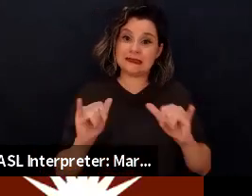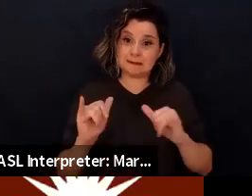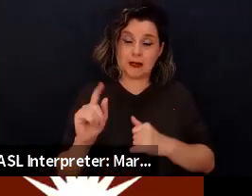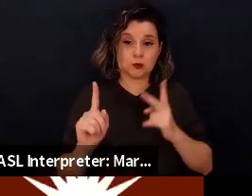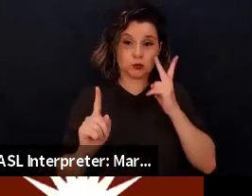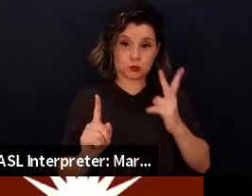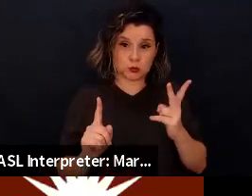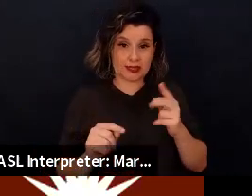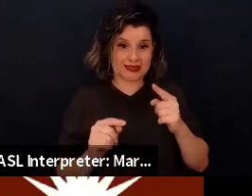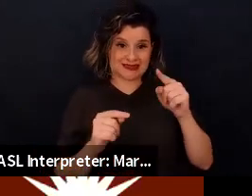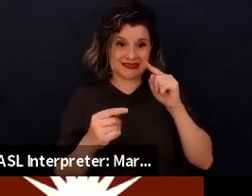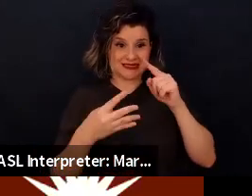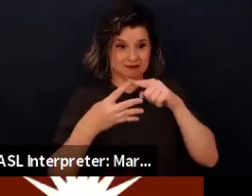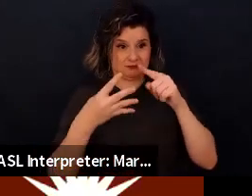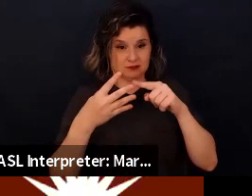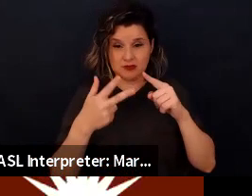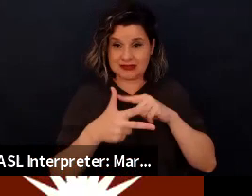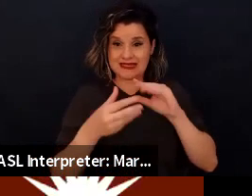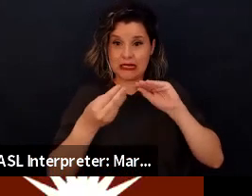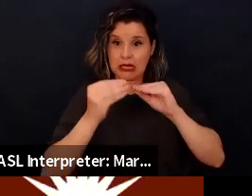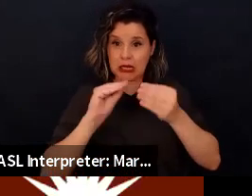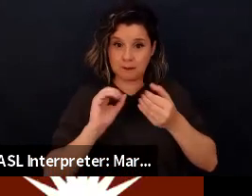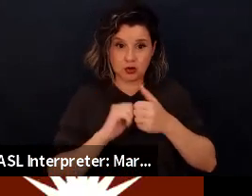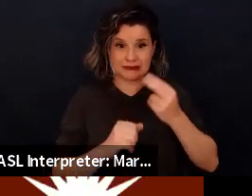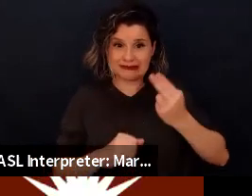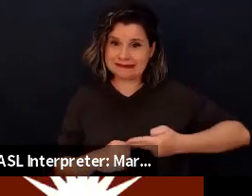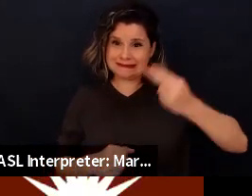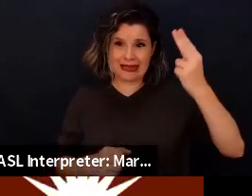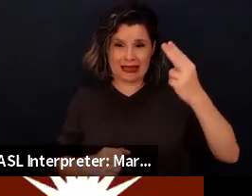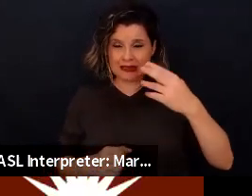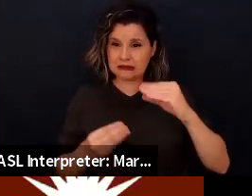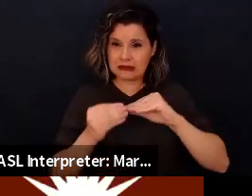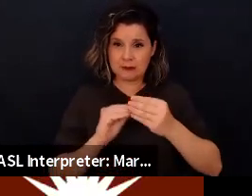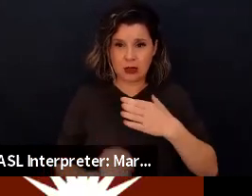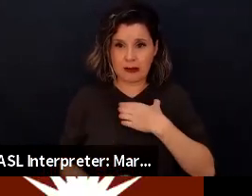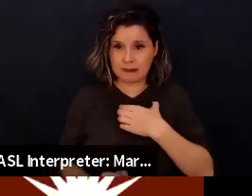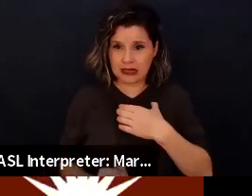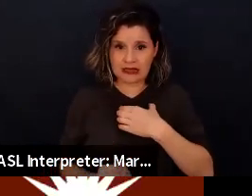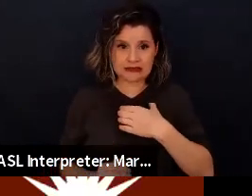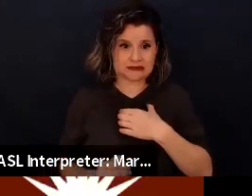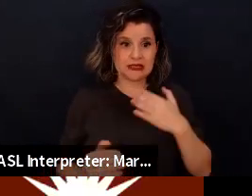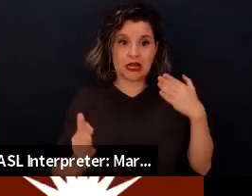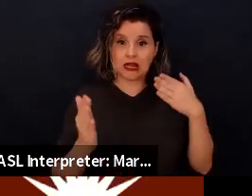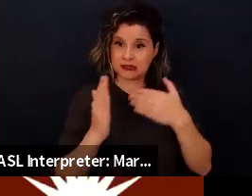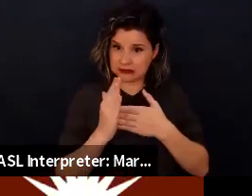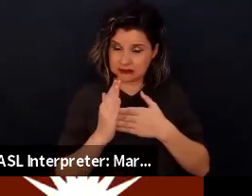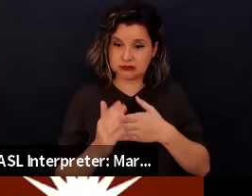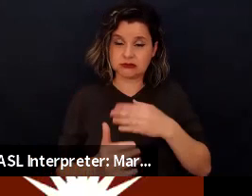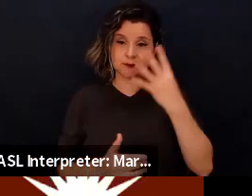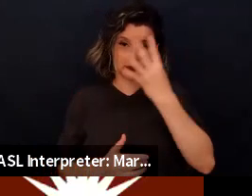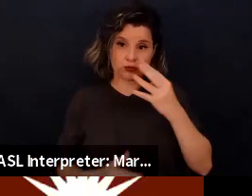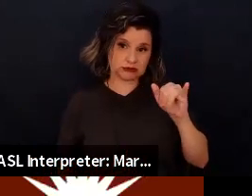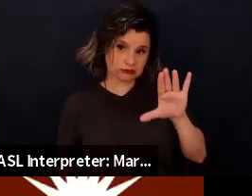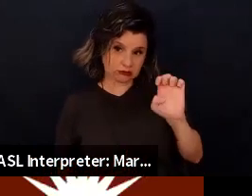que de estas cifras o de este número tan alto de quejas en contra de inmigración del